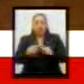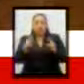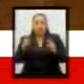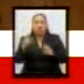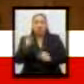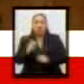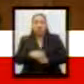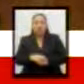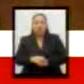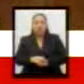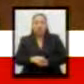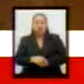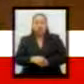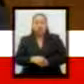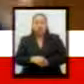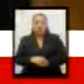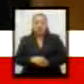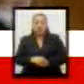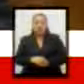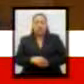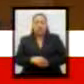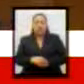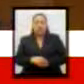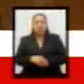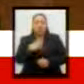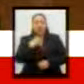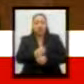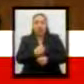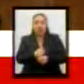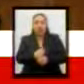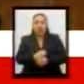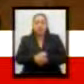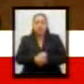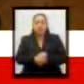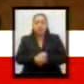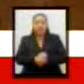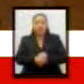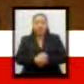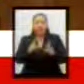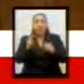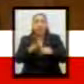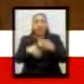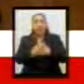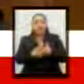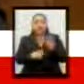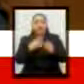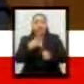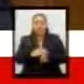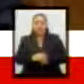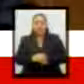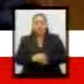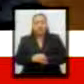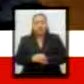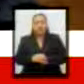tema de salarios está en trabajo. El tema de lo que es